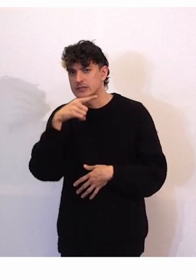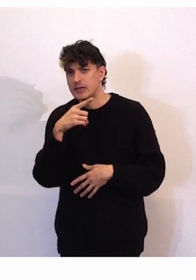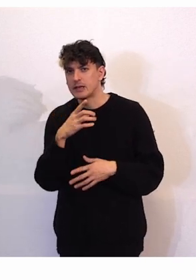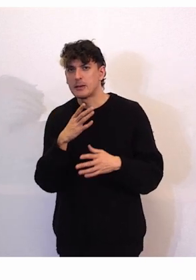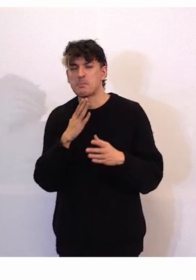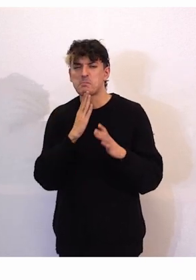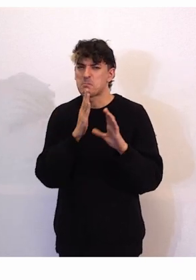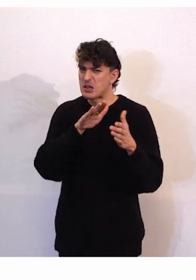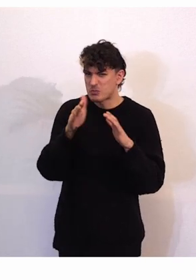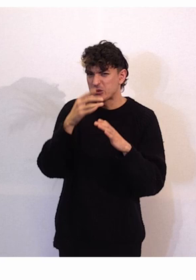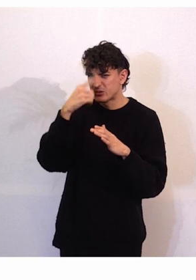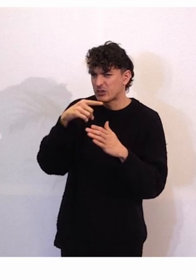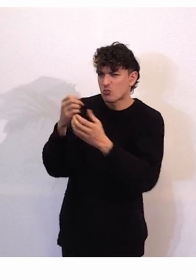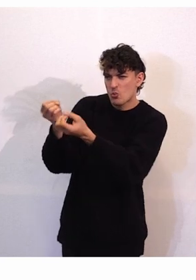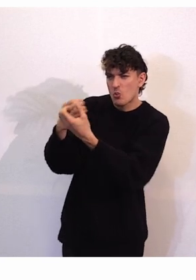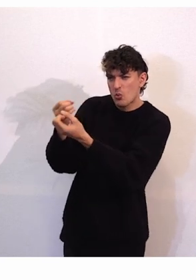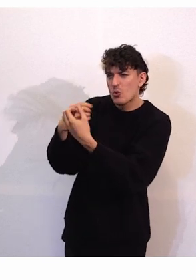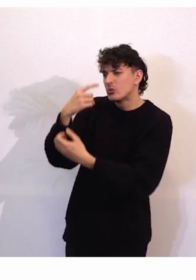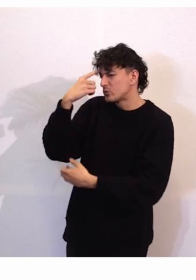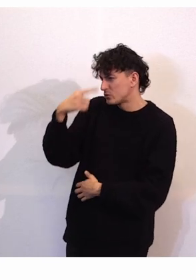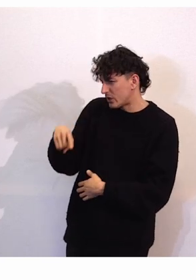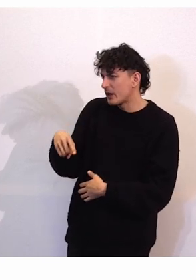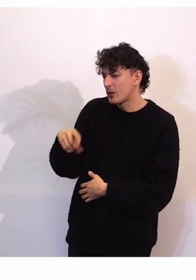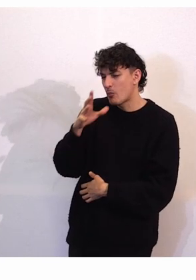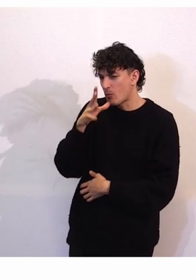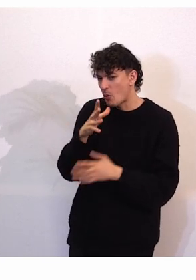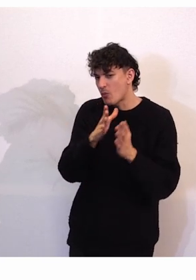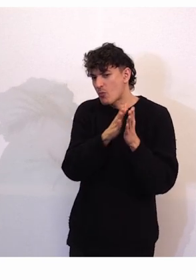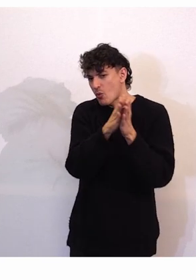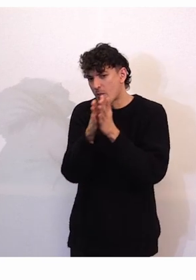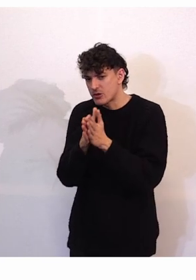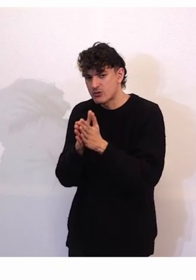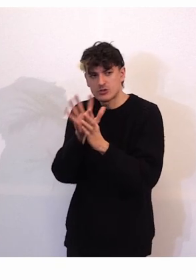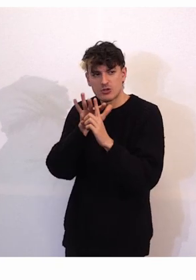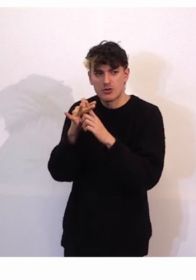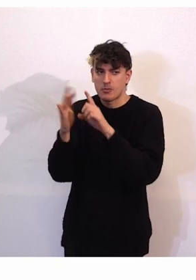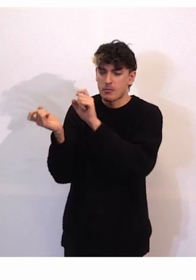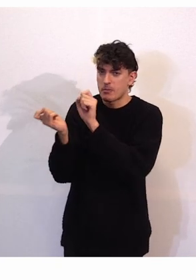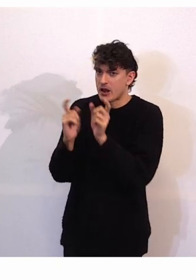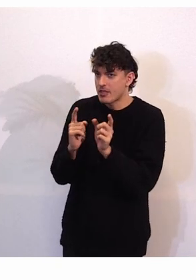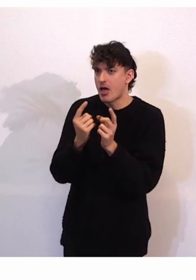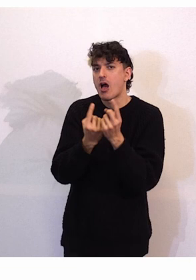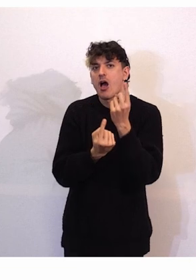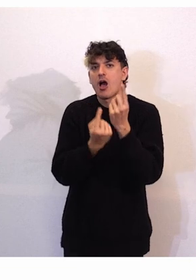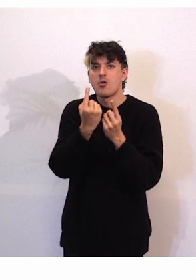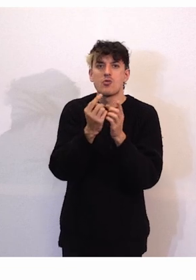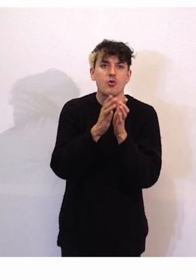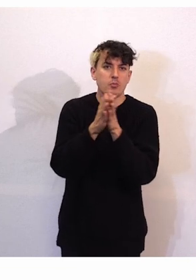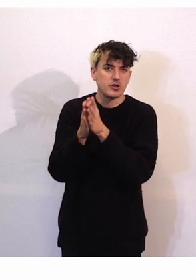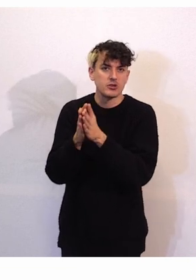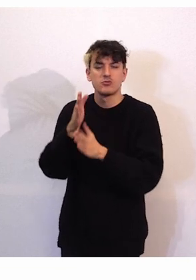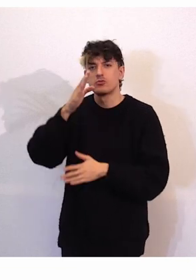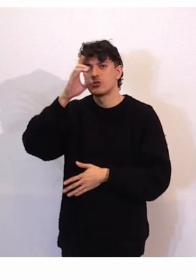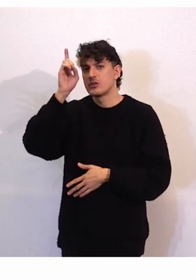hablando. Porque la verdad es que, bueno, mis compañeros, hay algunos que también tienen